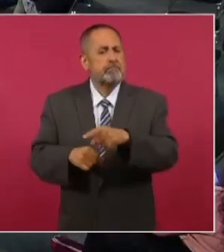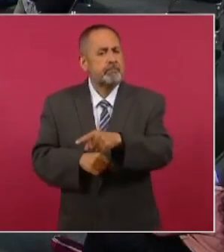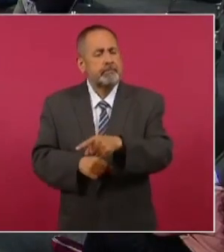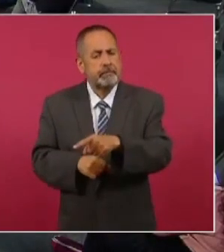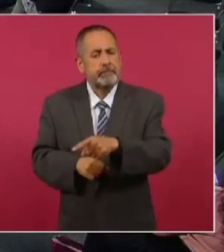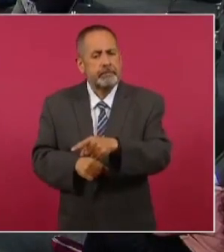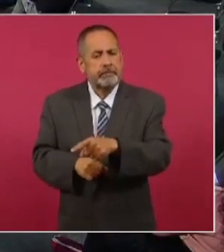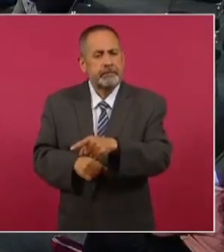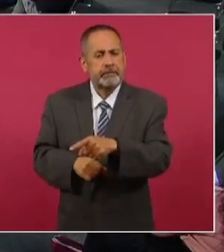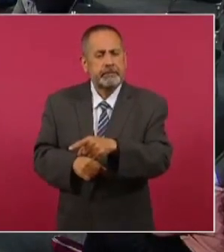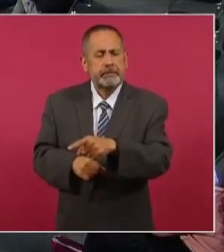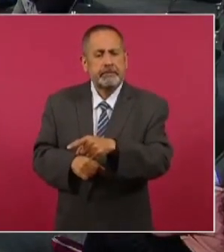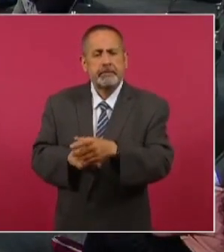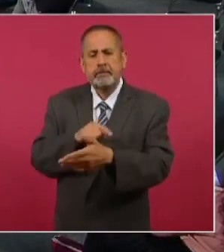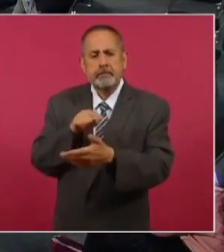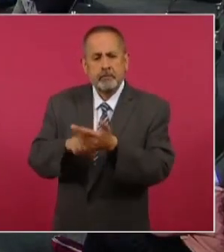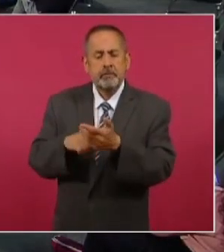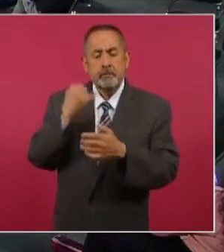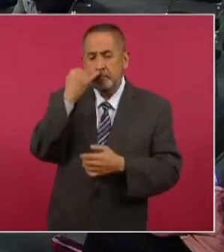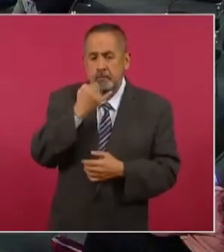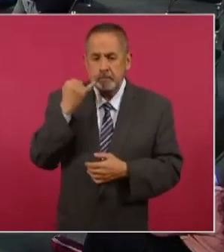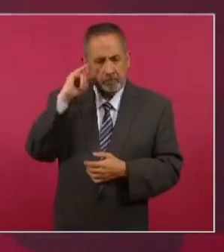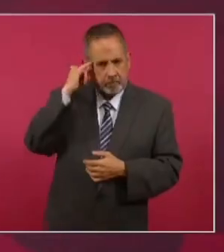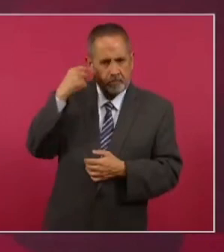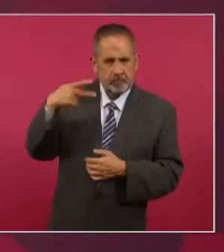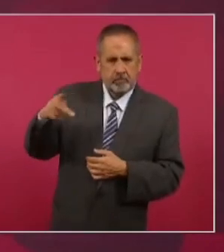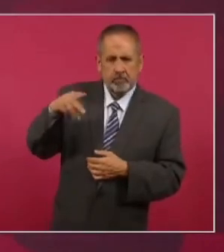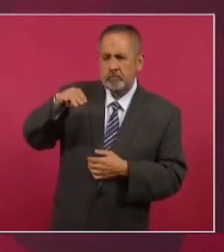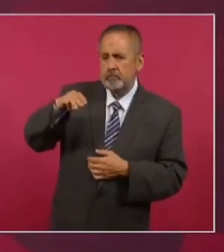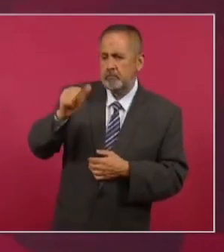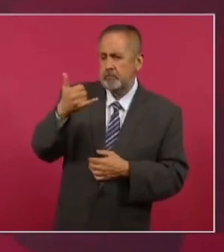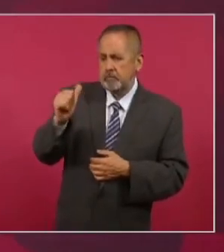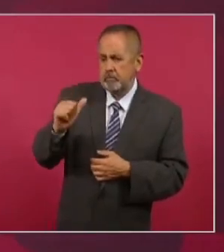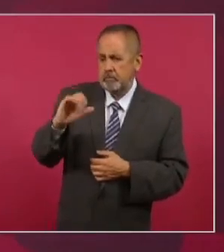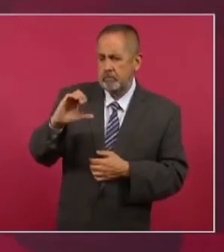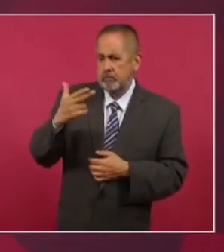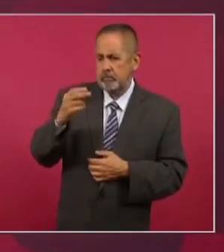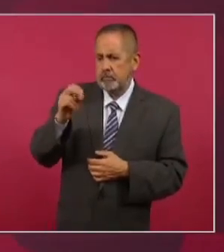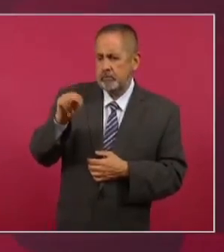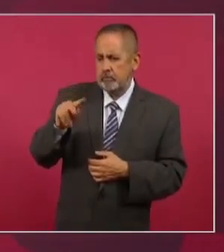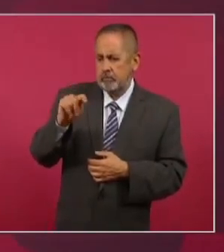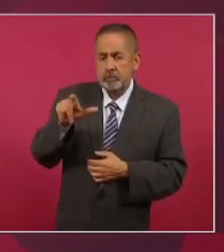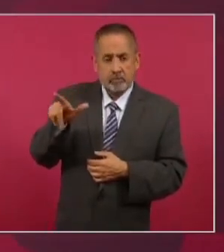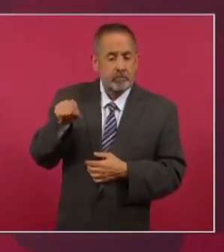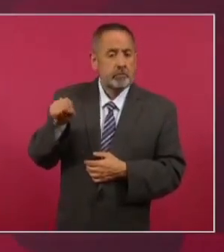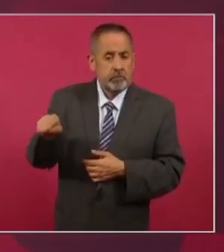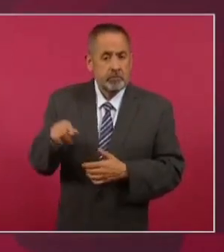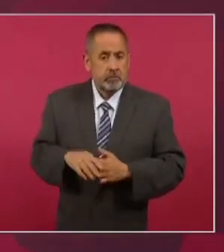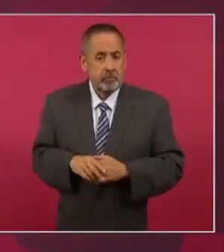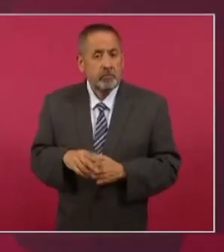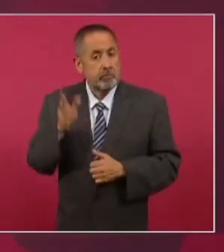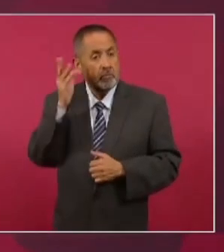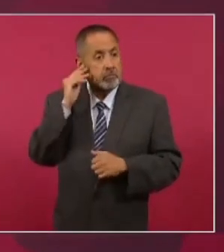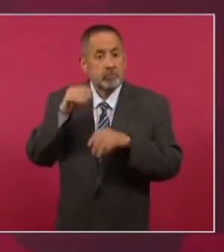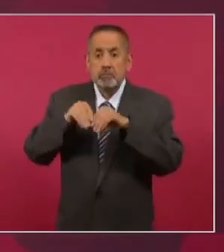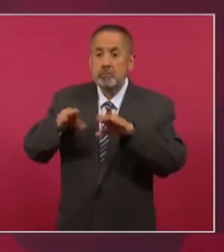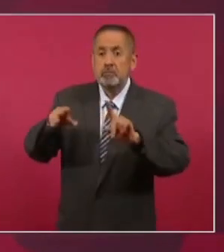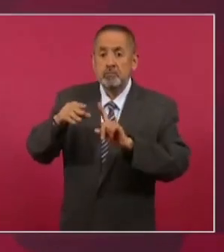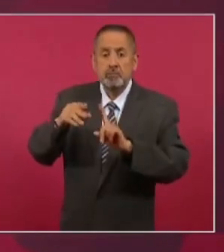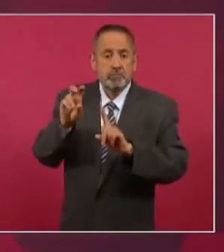en lengua maya Chontal y se escuchaba